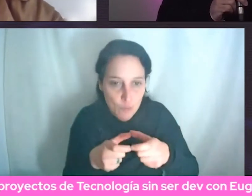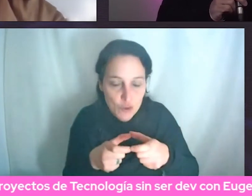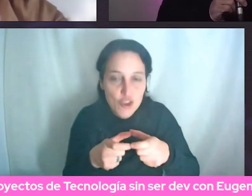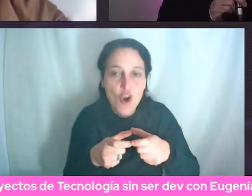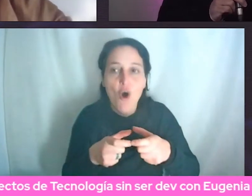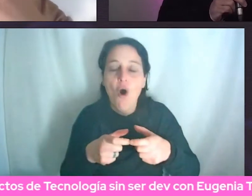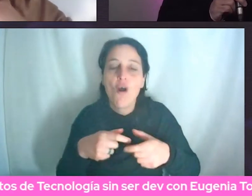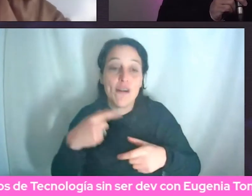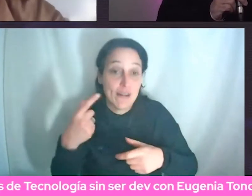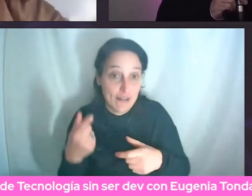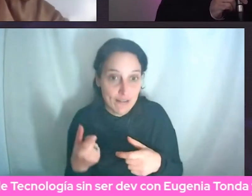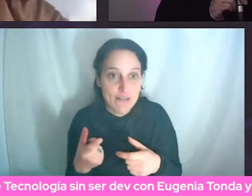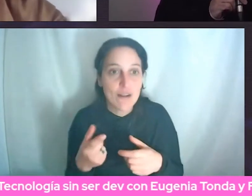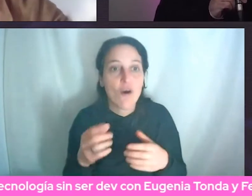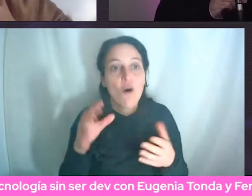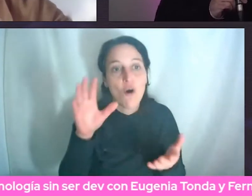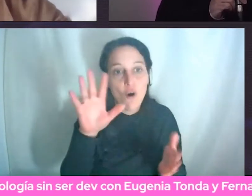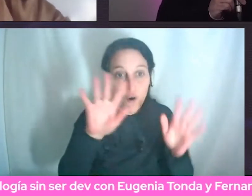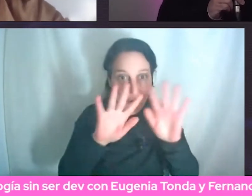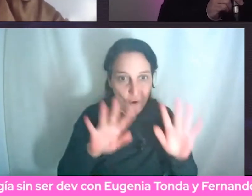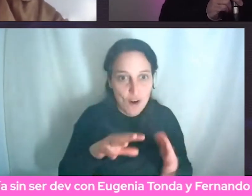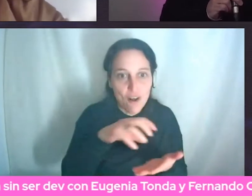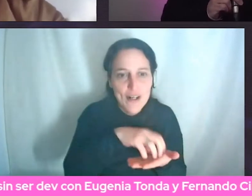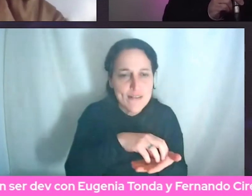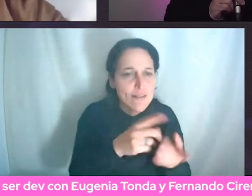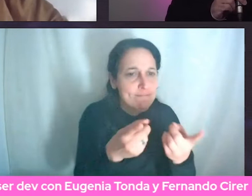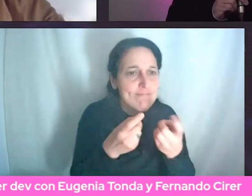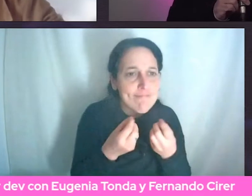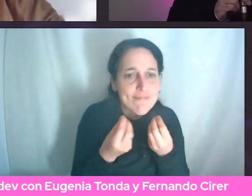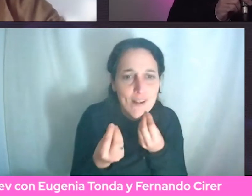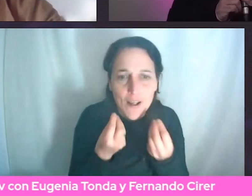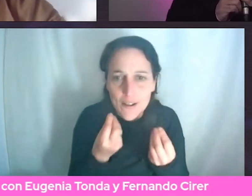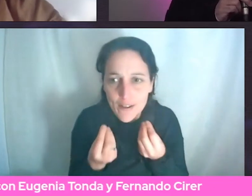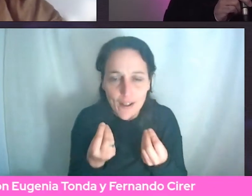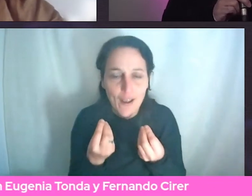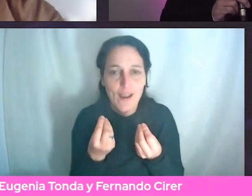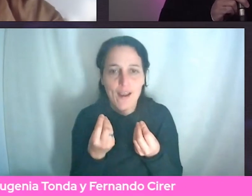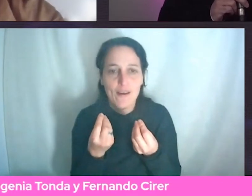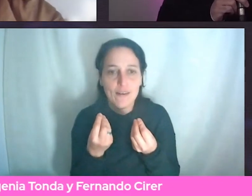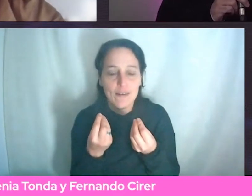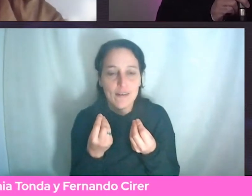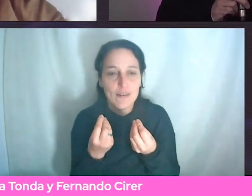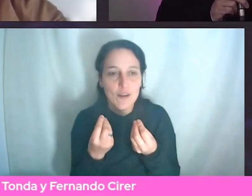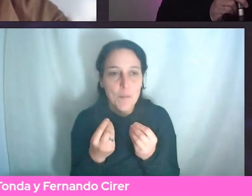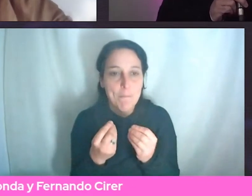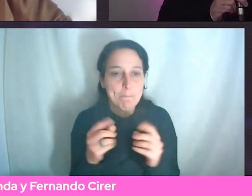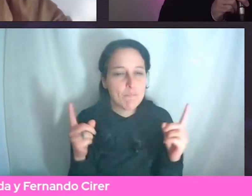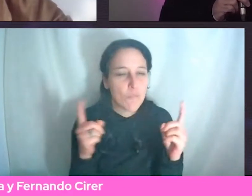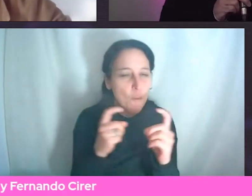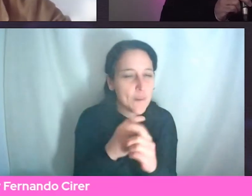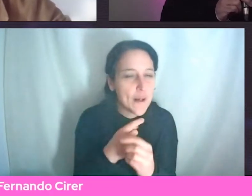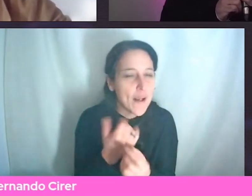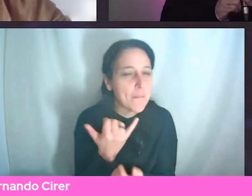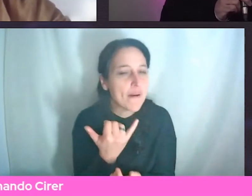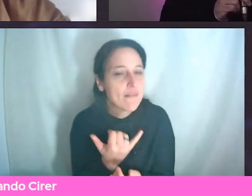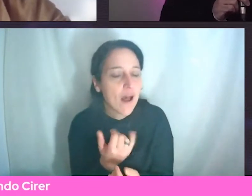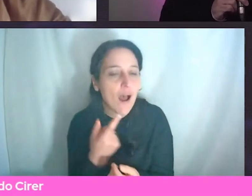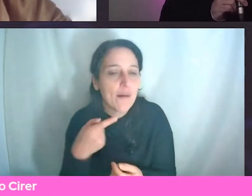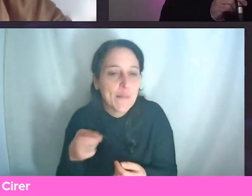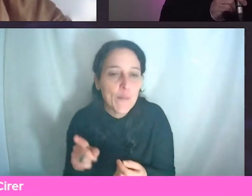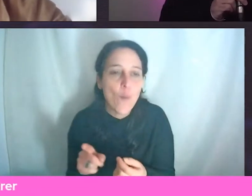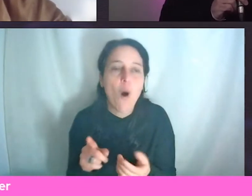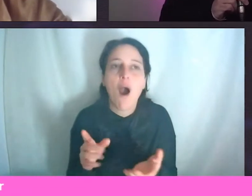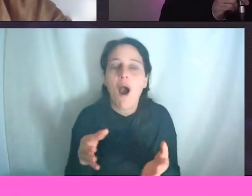gubernamental, recibiendo sus requerimientos, sus necesidades, haciendo el análisis de riesgos. Y bueno, todo eso implica